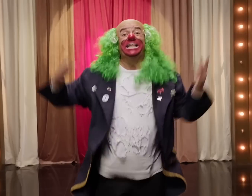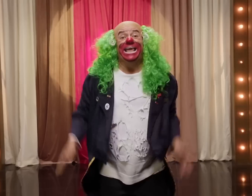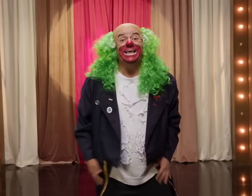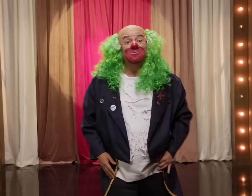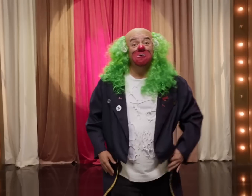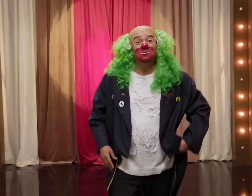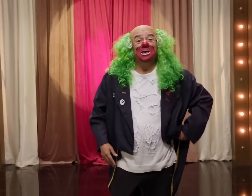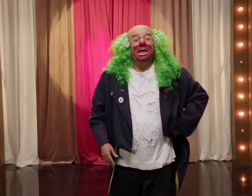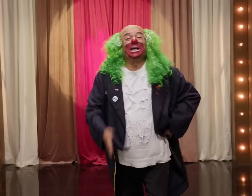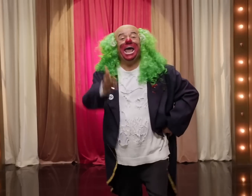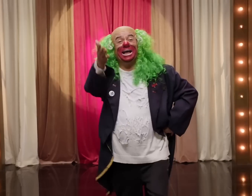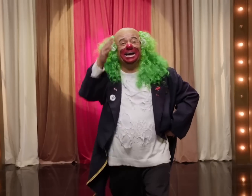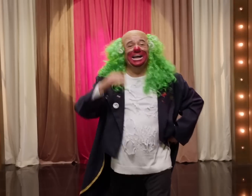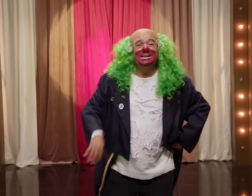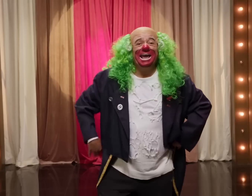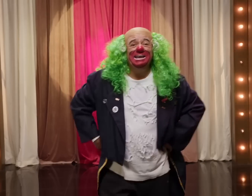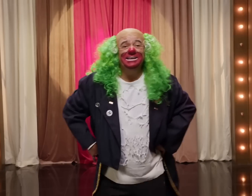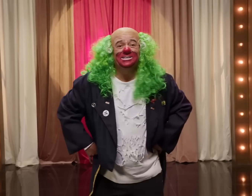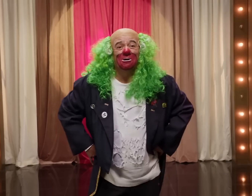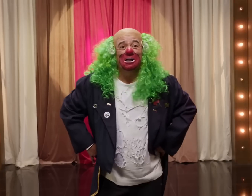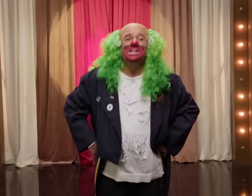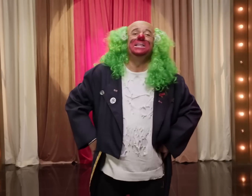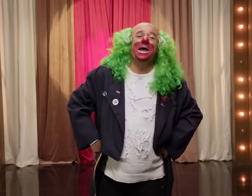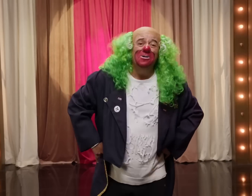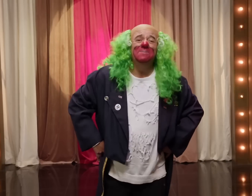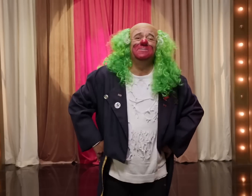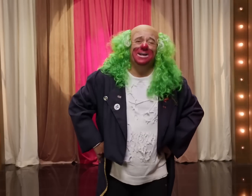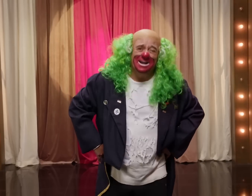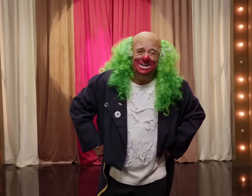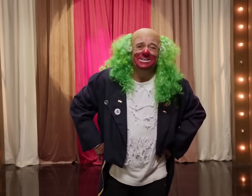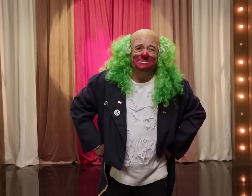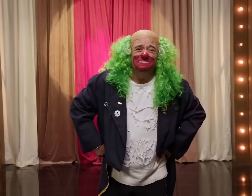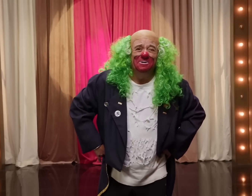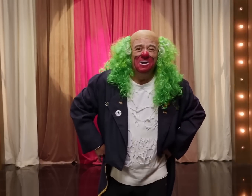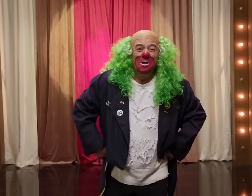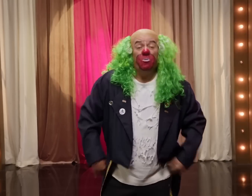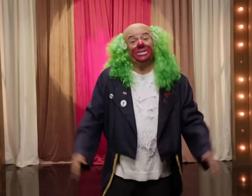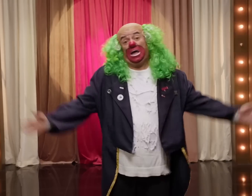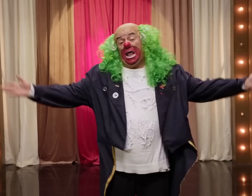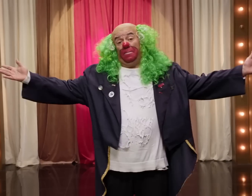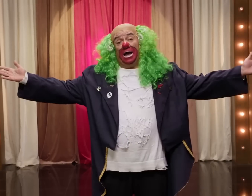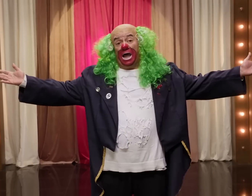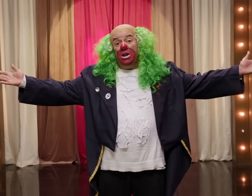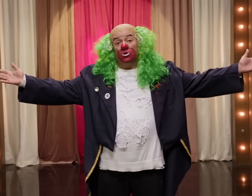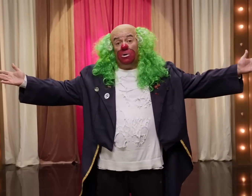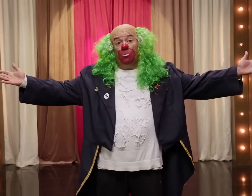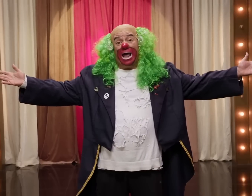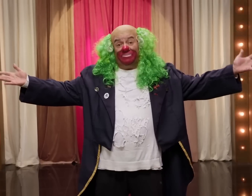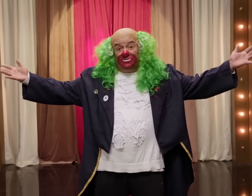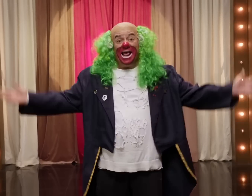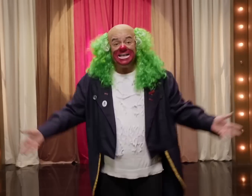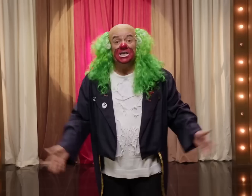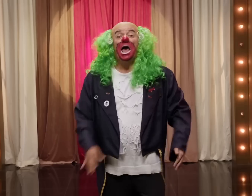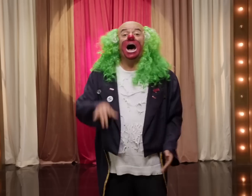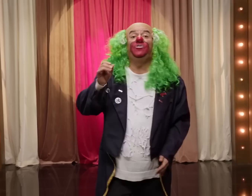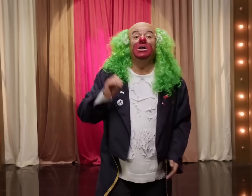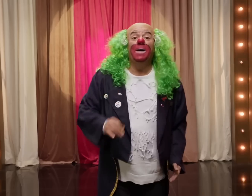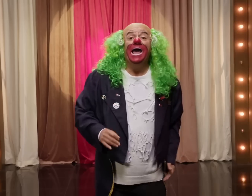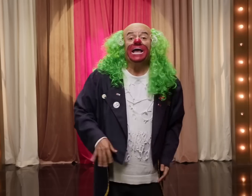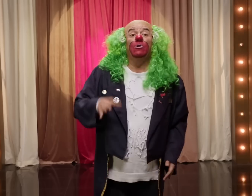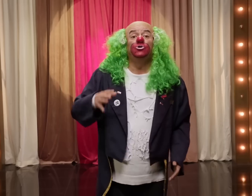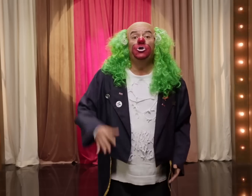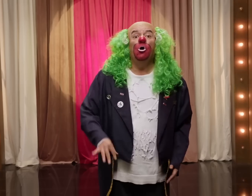mis niños qué creen que hizo el neoliberalismo Pues el Evangelio según Andrés